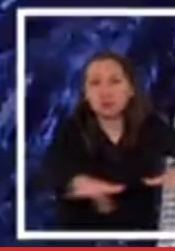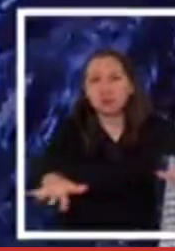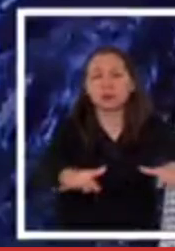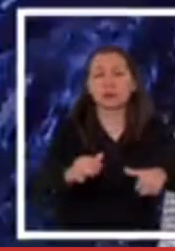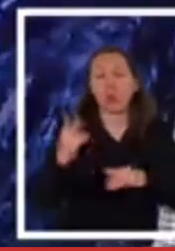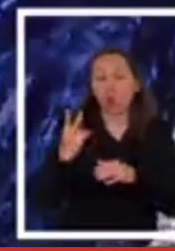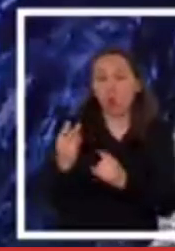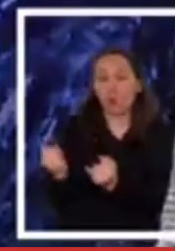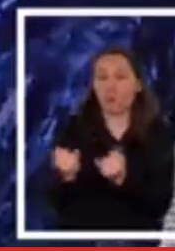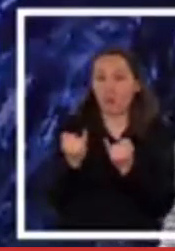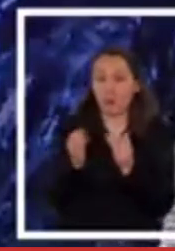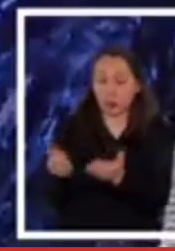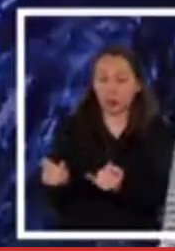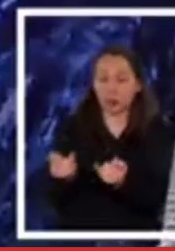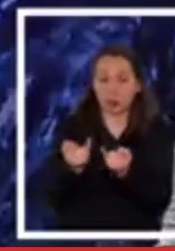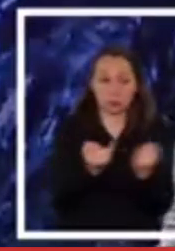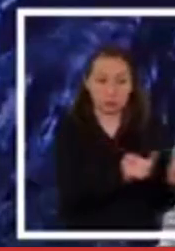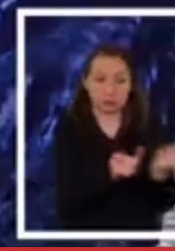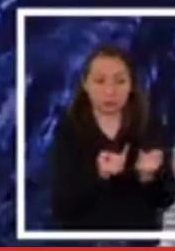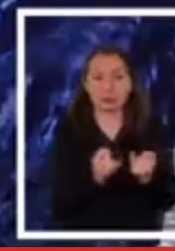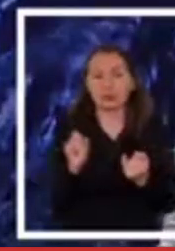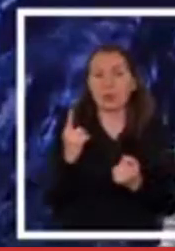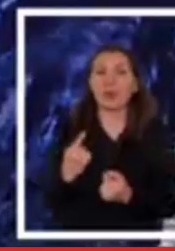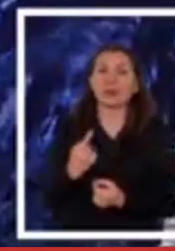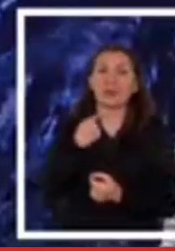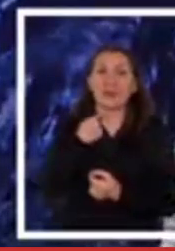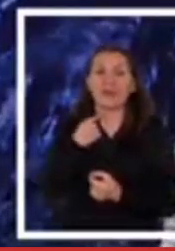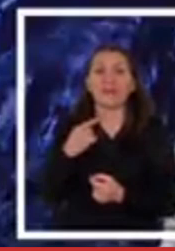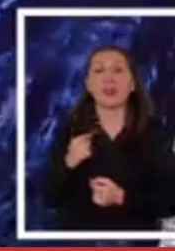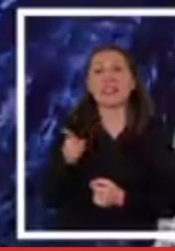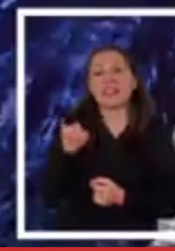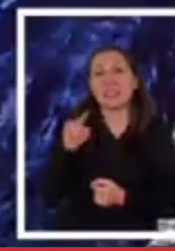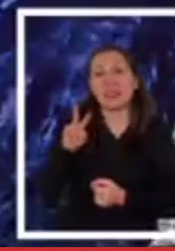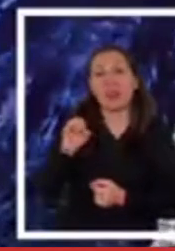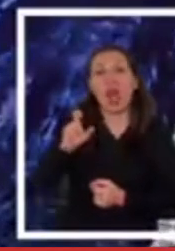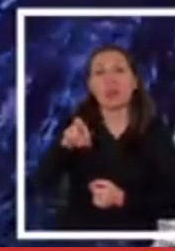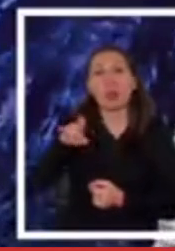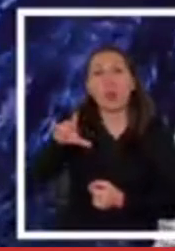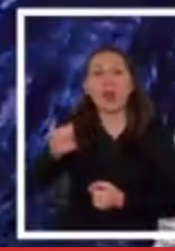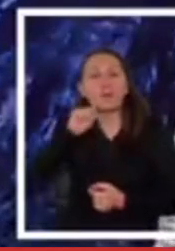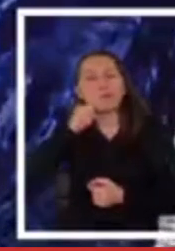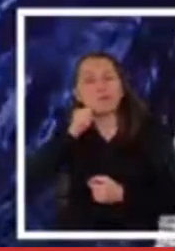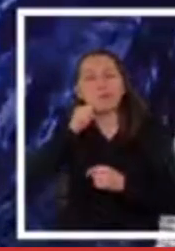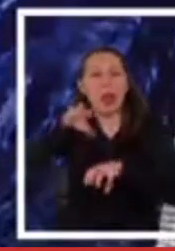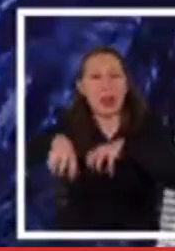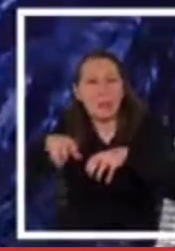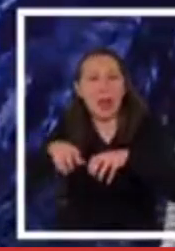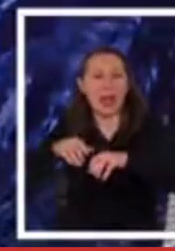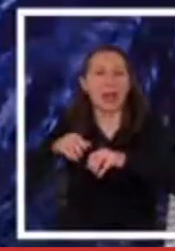nutre de dos fuentes de información por un lado la ficha de afectación Silva agropecuaria que ya explicó la subsecretaria